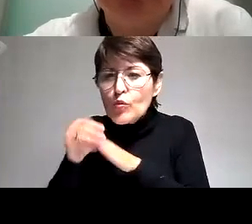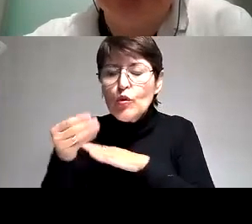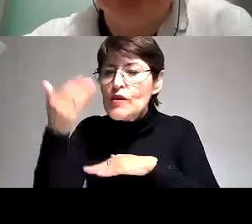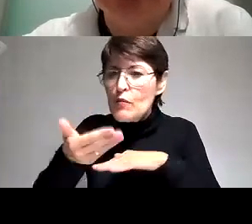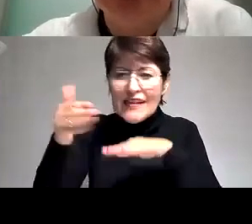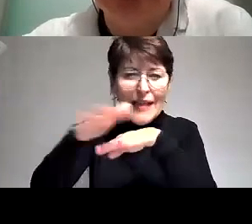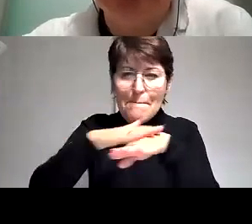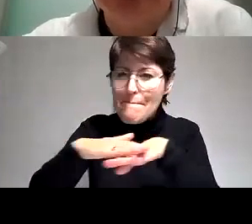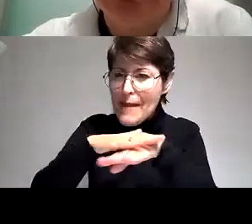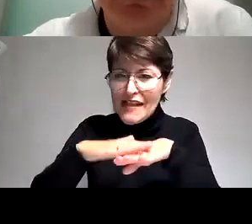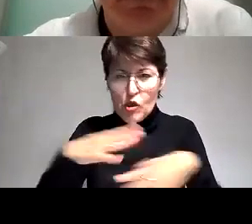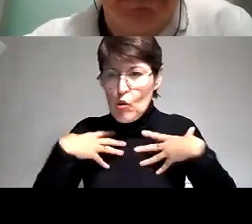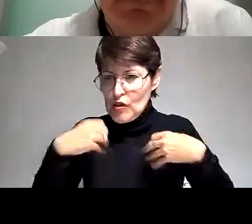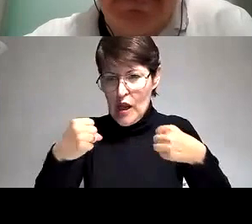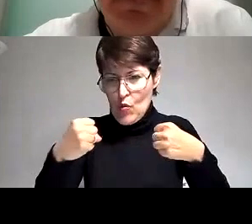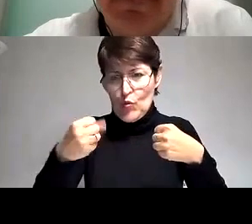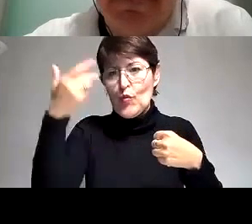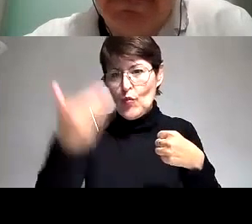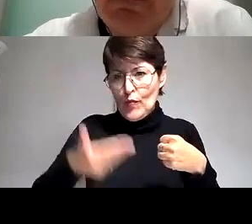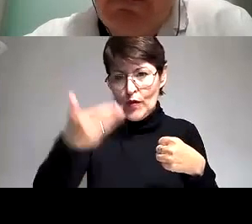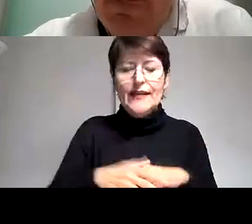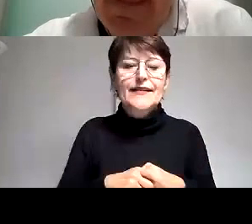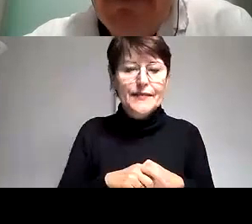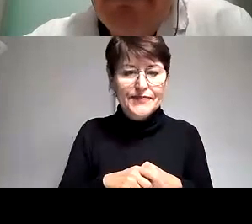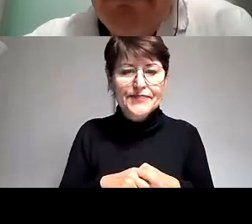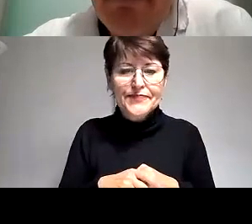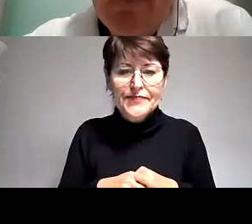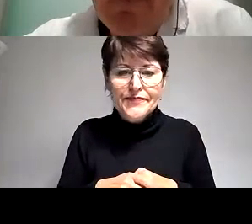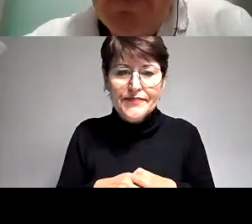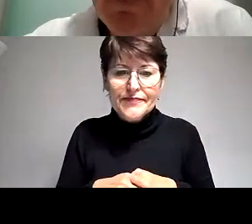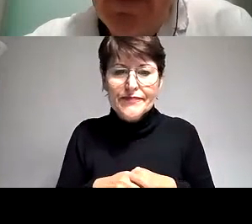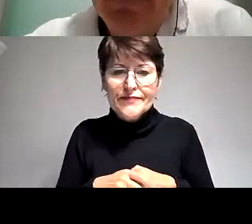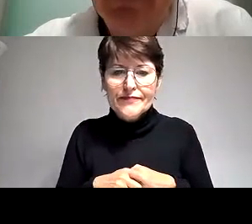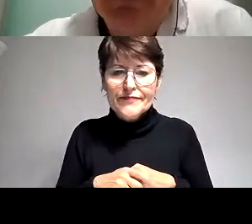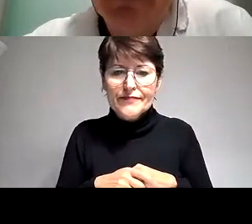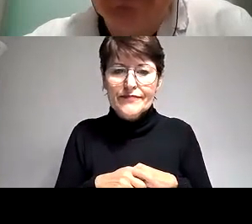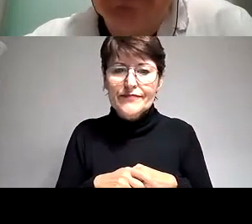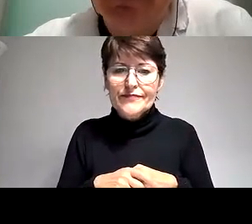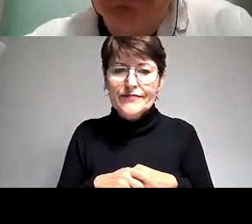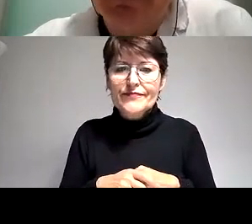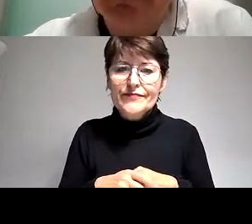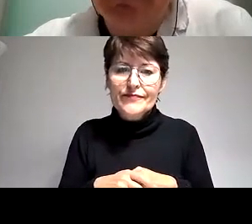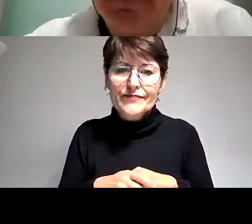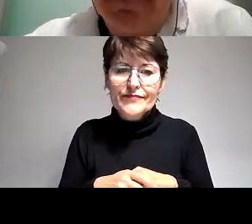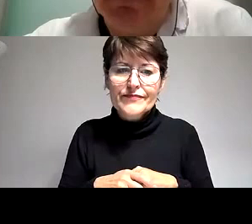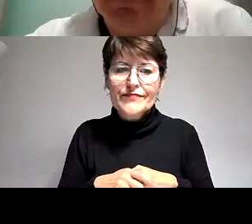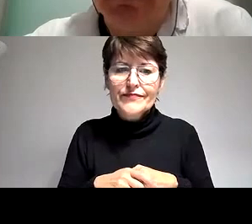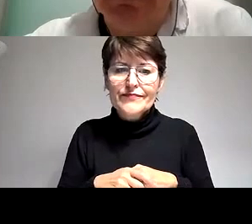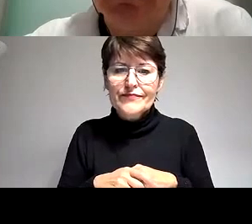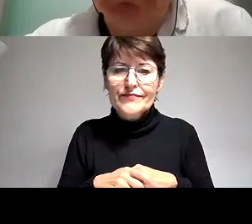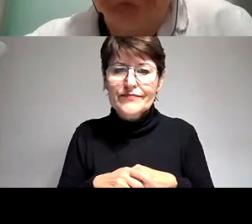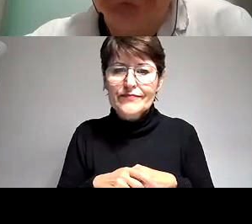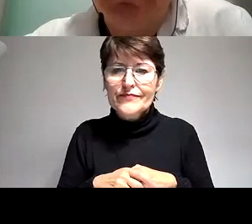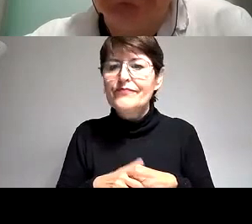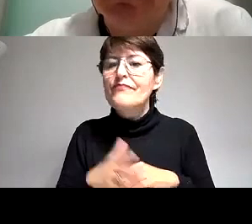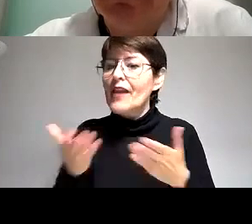la salud, ¿no? Son los productos que, bueno, podríamos definir como salud básica. Así que,